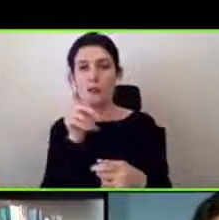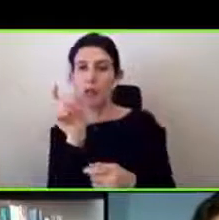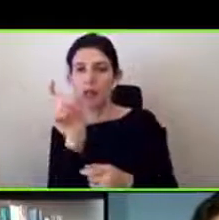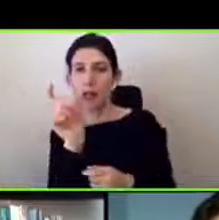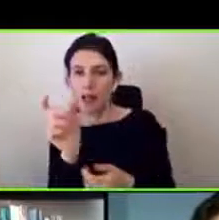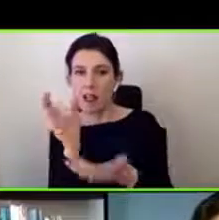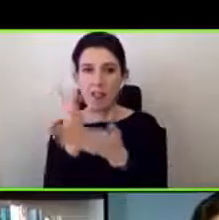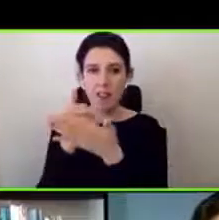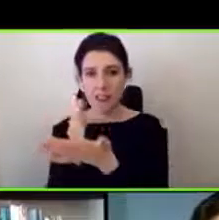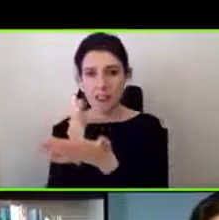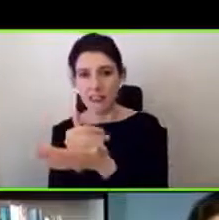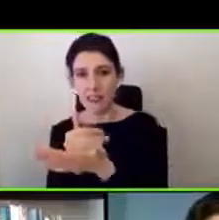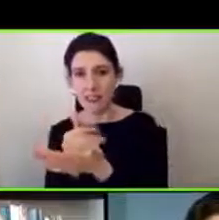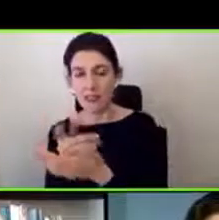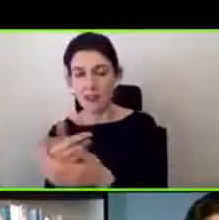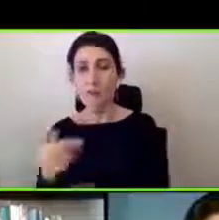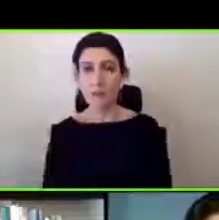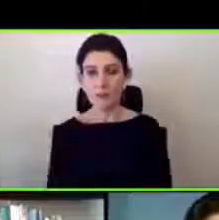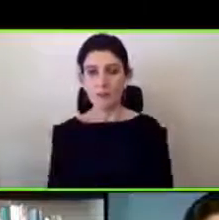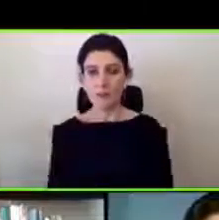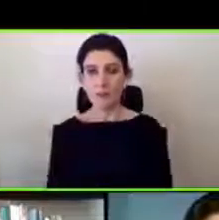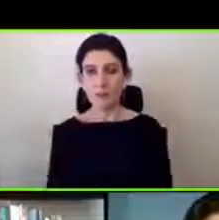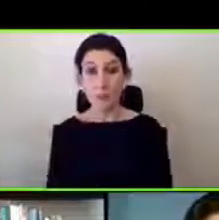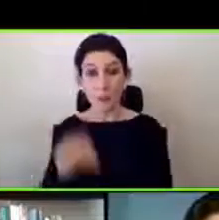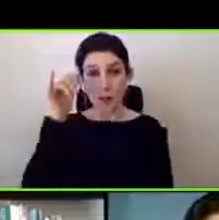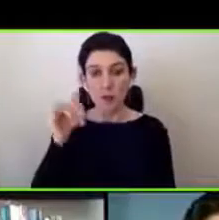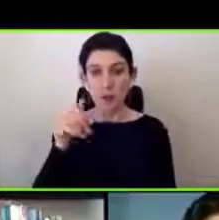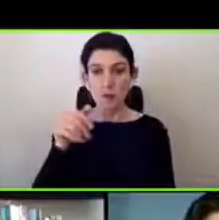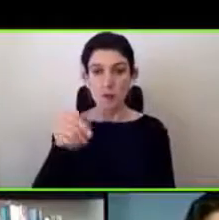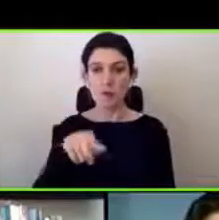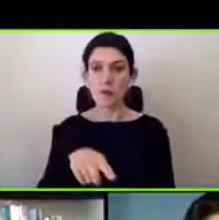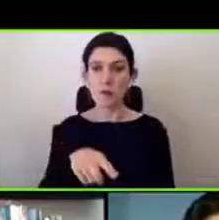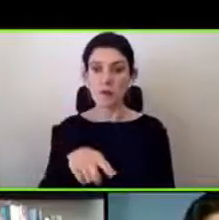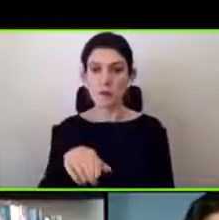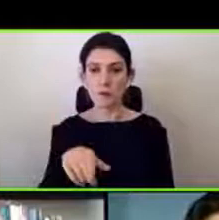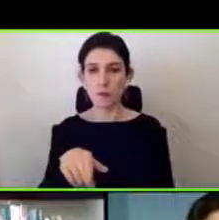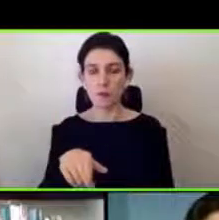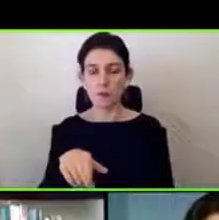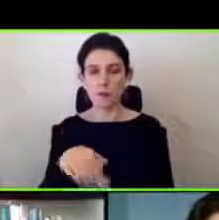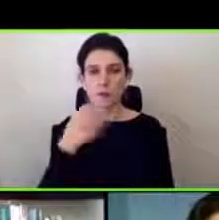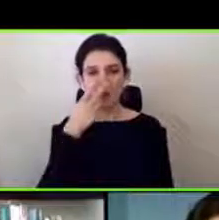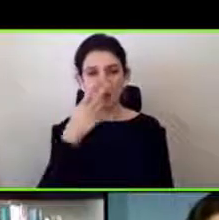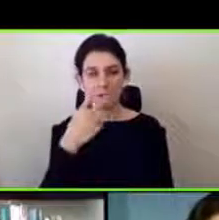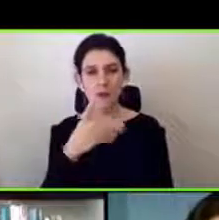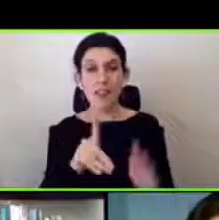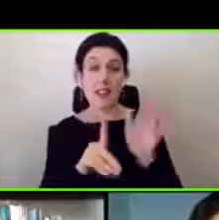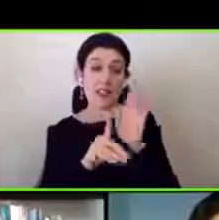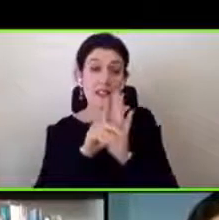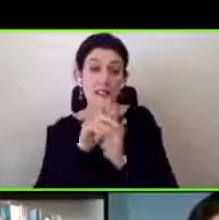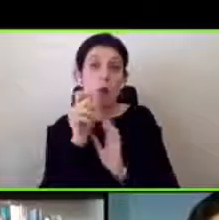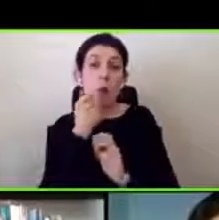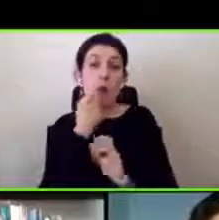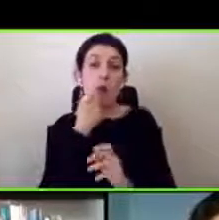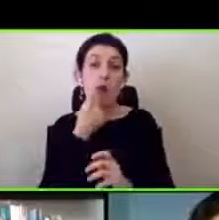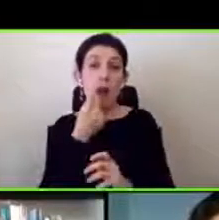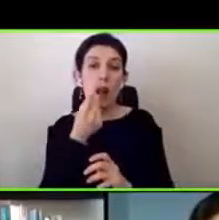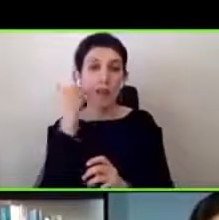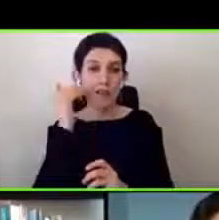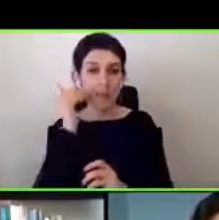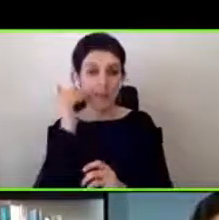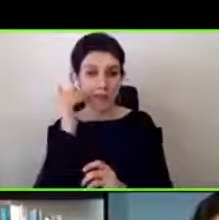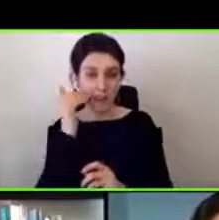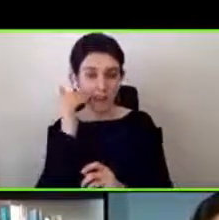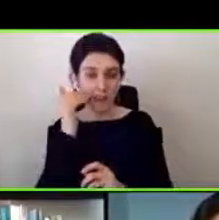que ver, perdón. En ese sentido hay que ver igual en qué etapa del desarrollo está el niño para escoger,